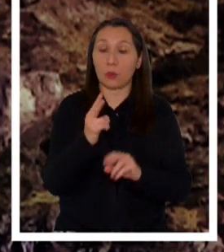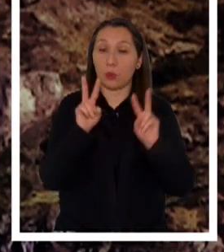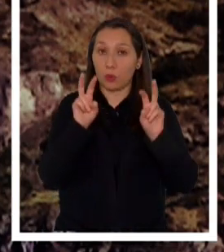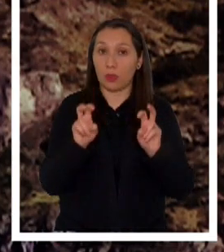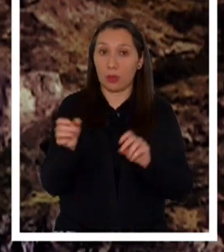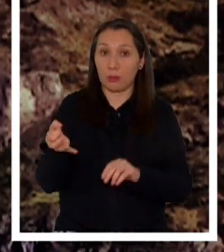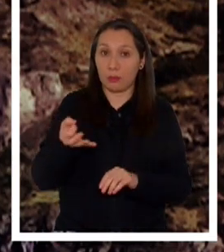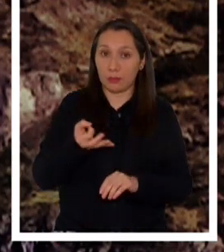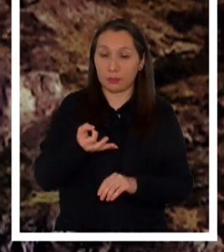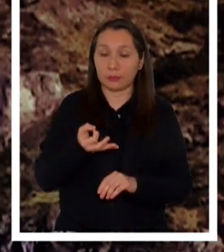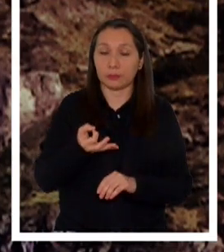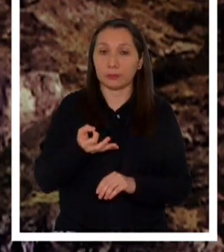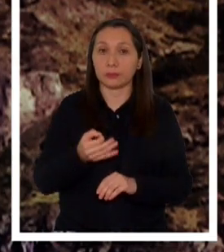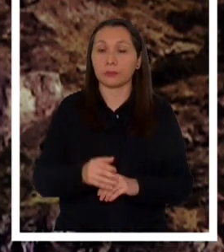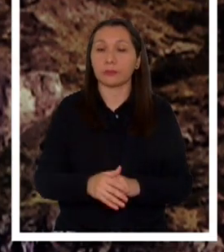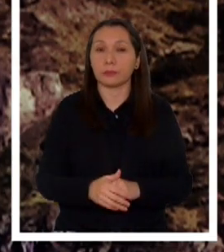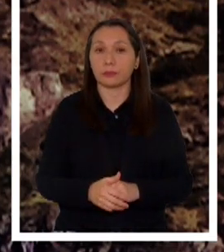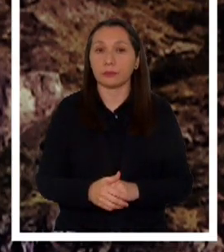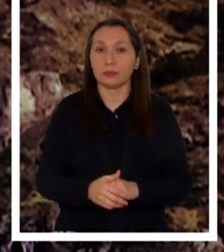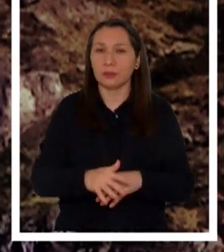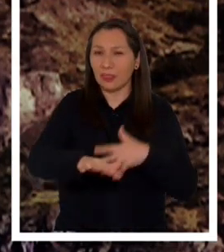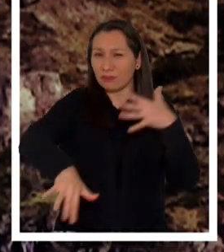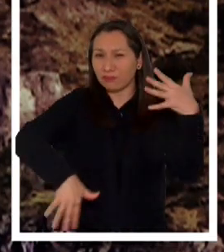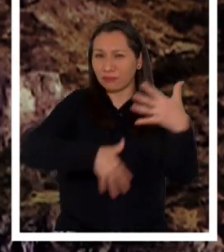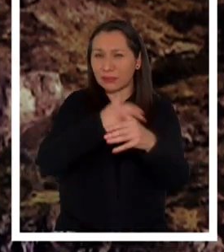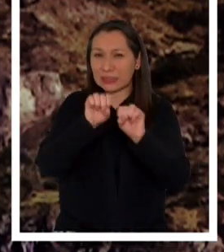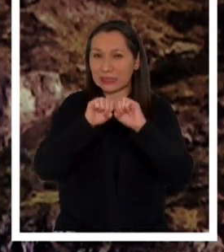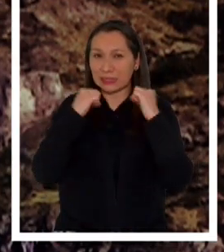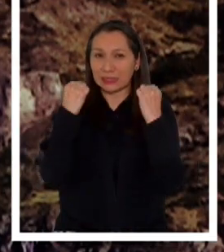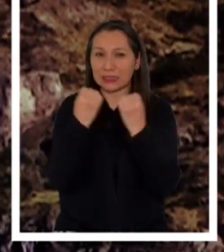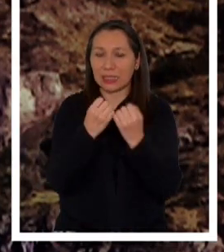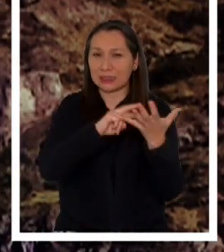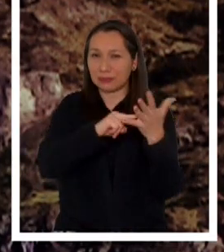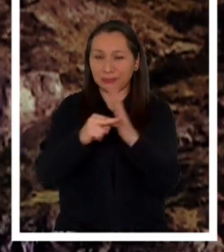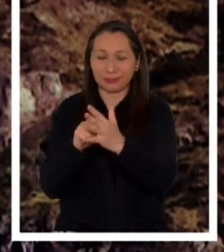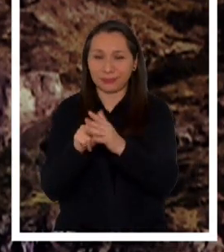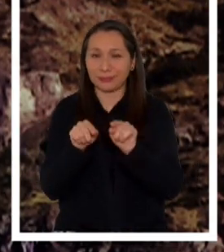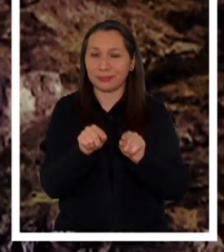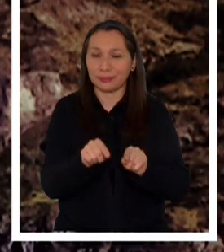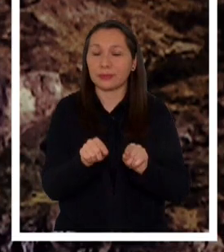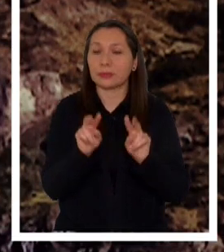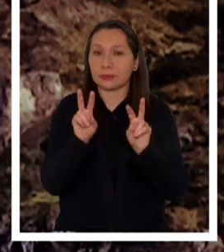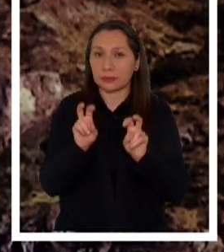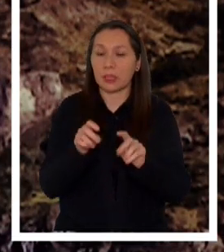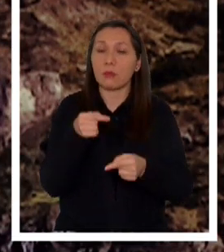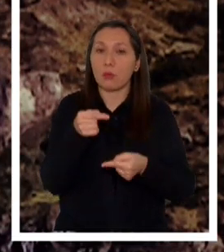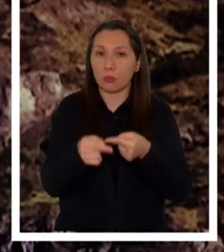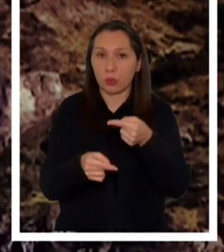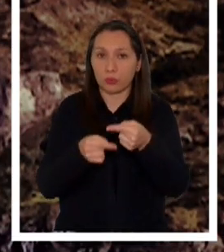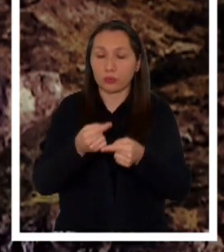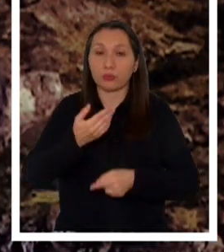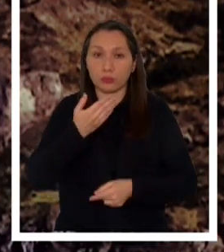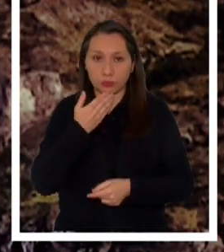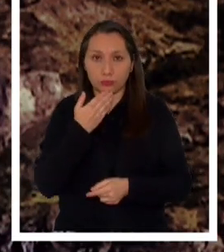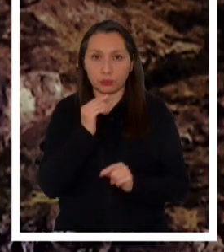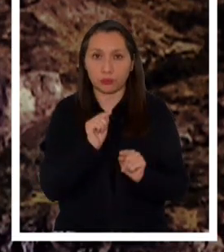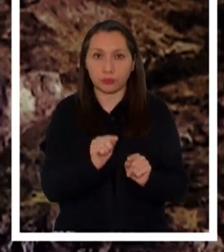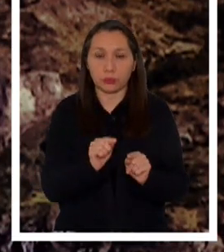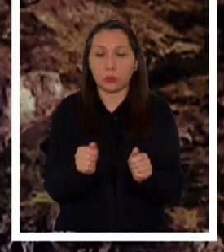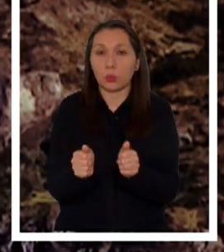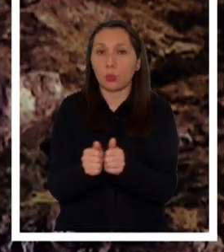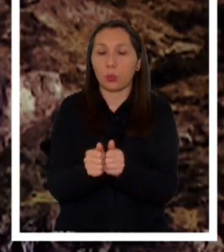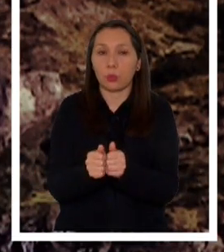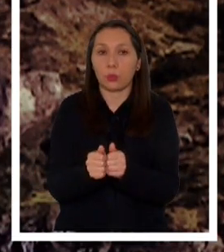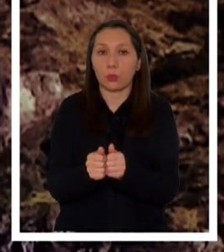efectivamente la violencia en los estadios es un tema que está en proceso que también con